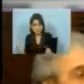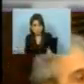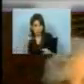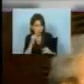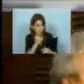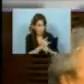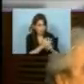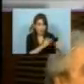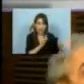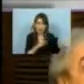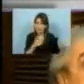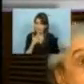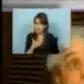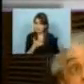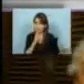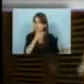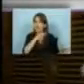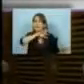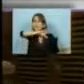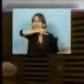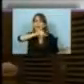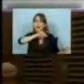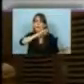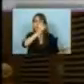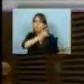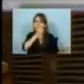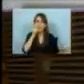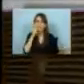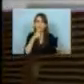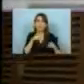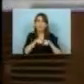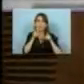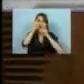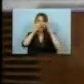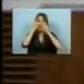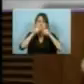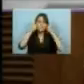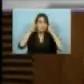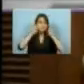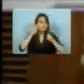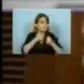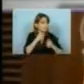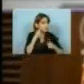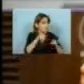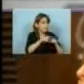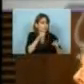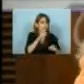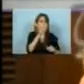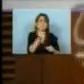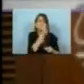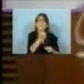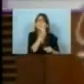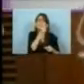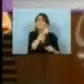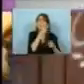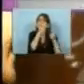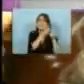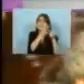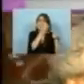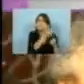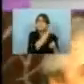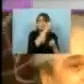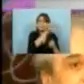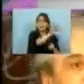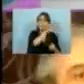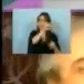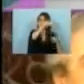Gasalla está que Tinelli casi diríamos que está como encaprichado en tenerlo, digamos, sabe que le suma mucho, sabe que sería una